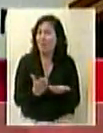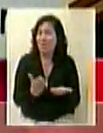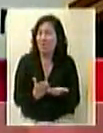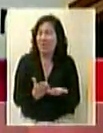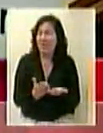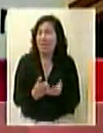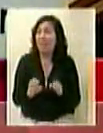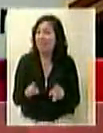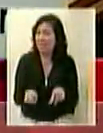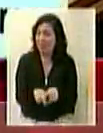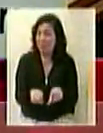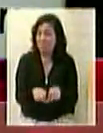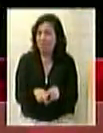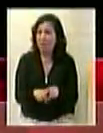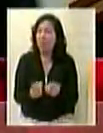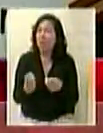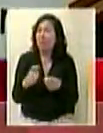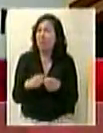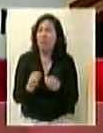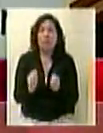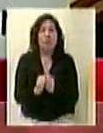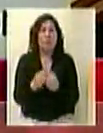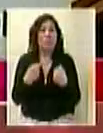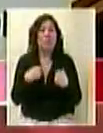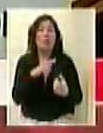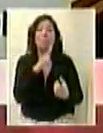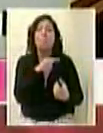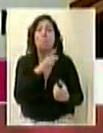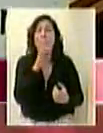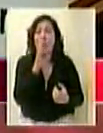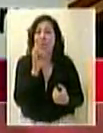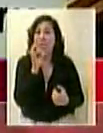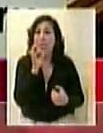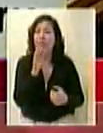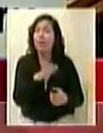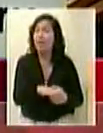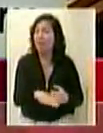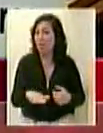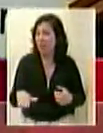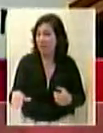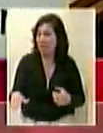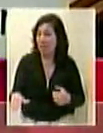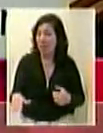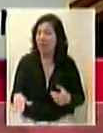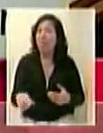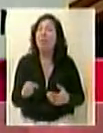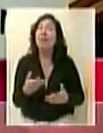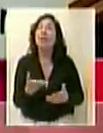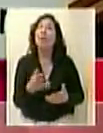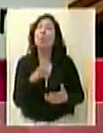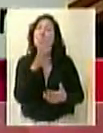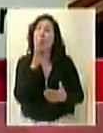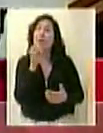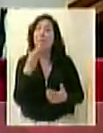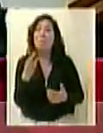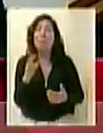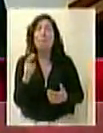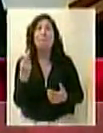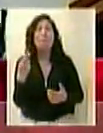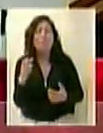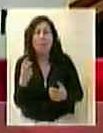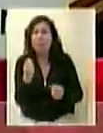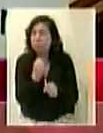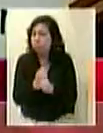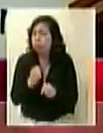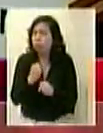Así se logró también porque hay un compromiso no solamente de la mujer, sino de nuestros niños, aquellas mujeres que son padre y madre, en